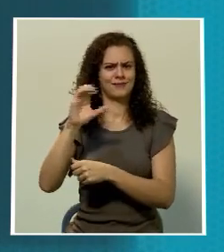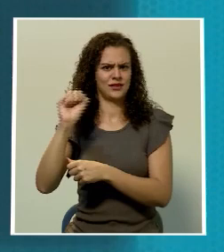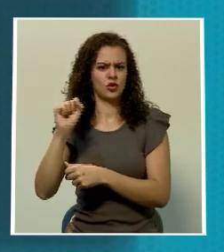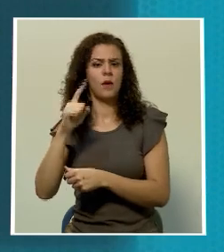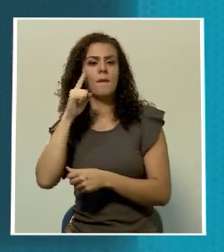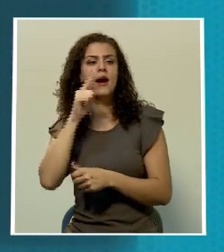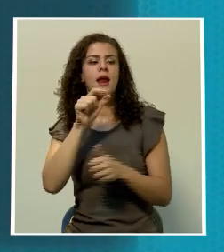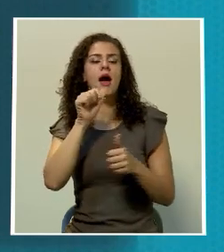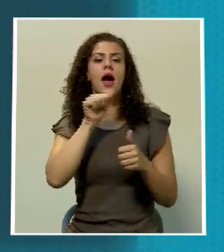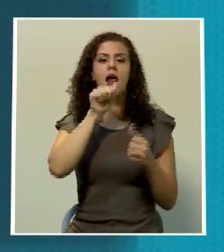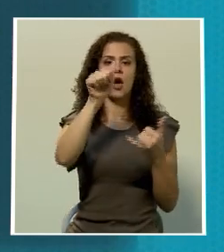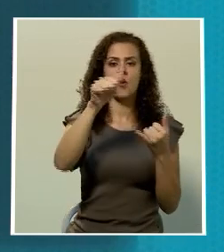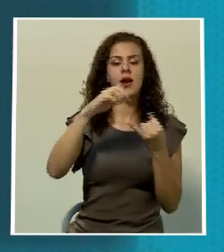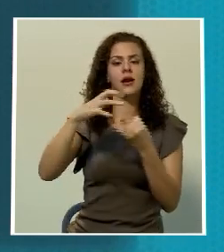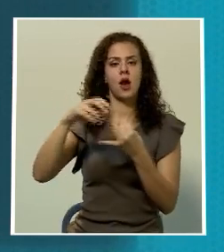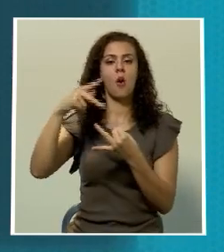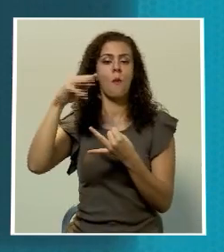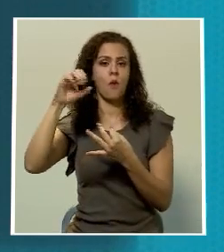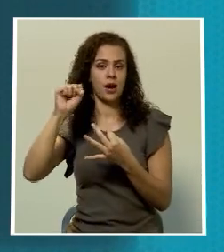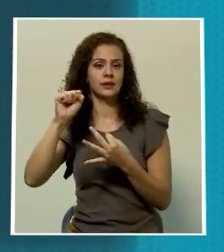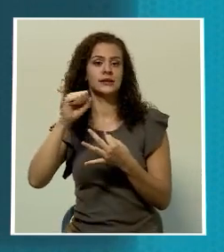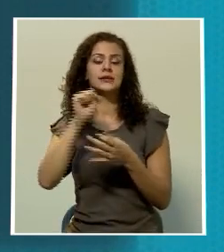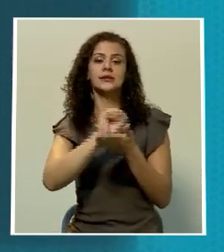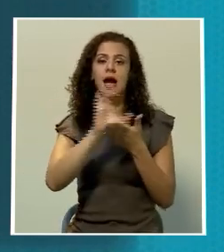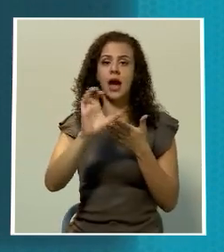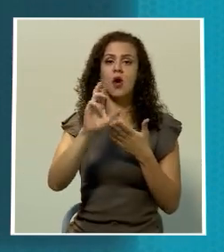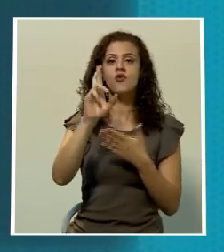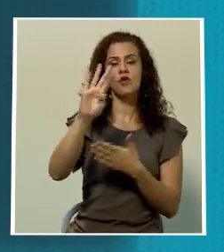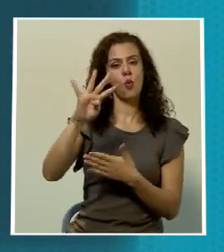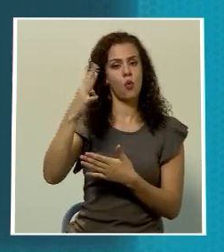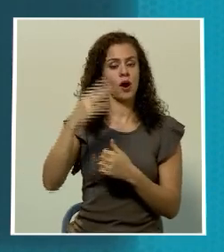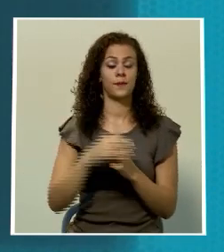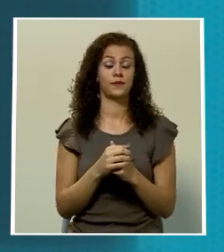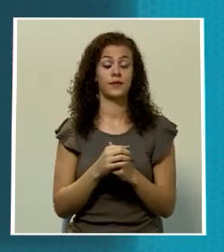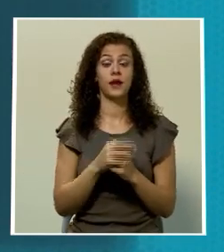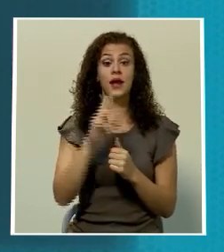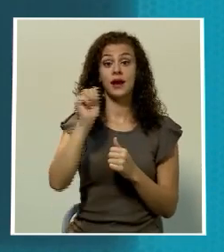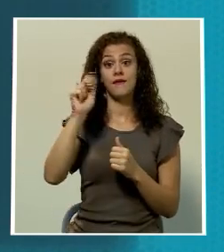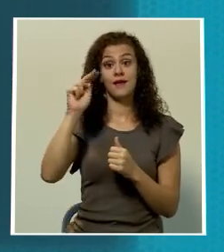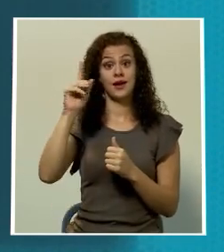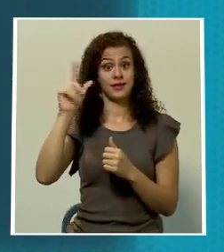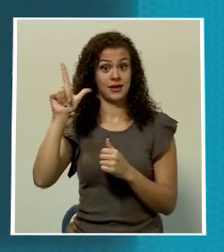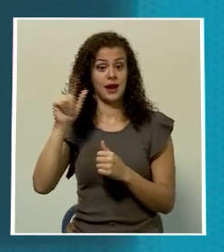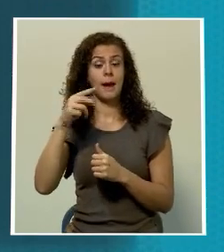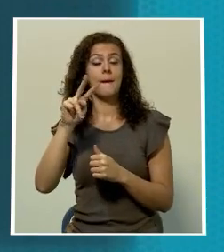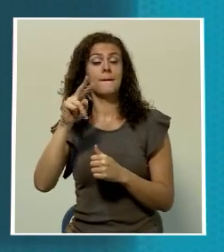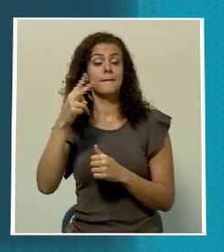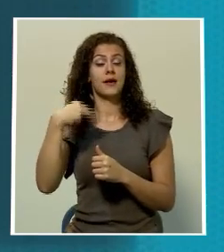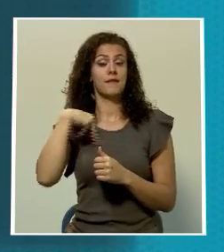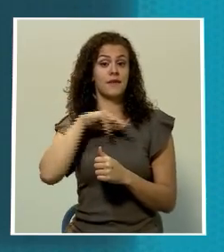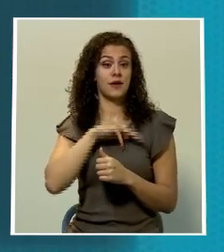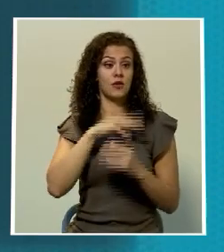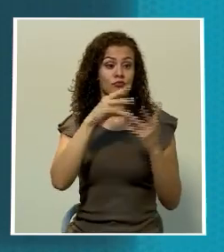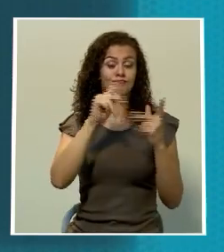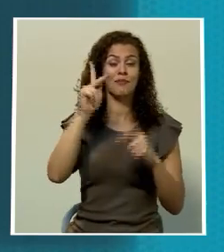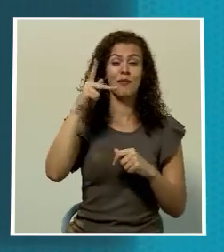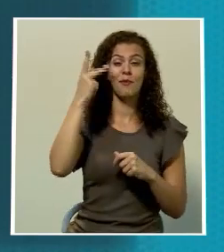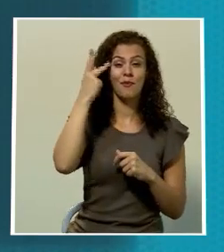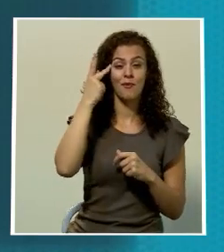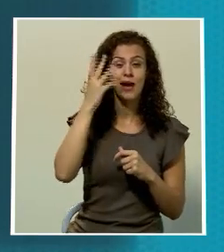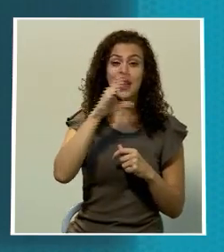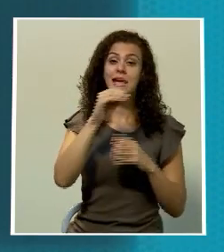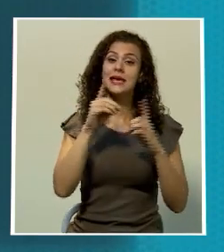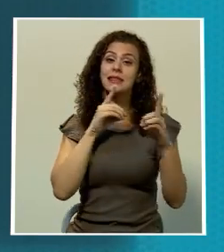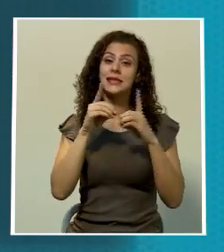designada para Alajuela, Naranjo, Poás, San Carlos y Río Cuarto. Randall Otárola, viceministro de Asuntos Políticos